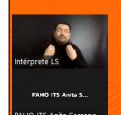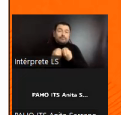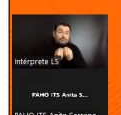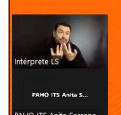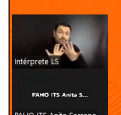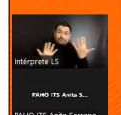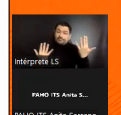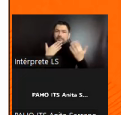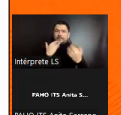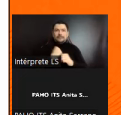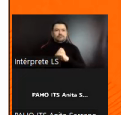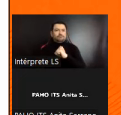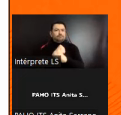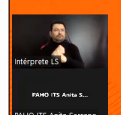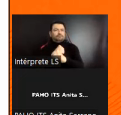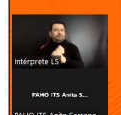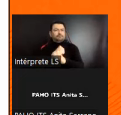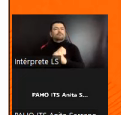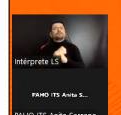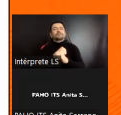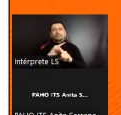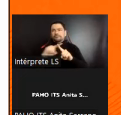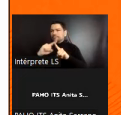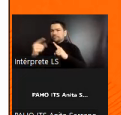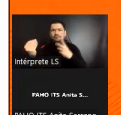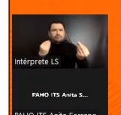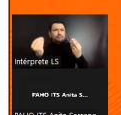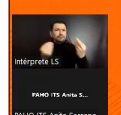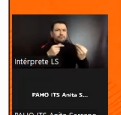parte de este mismo plan y con eso me detengo.